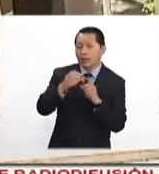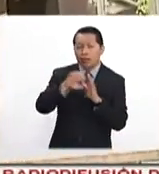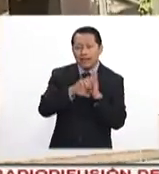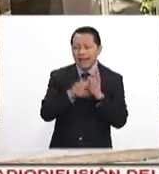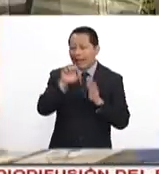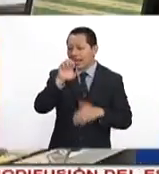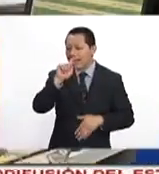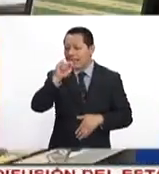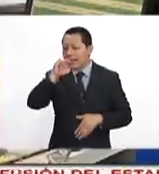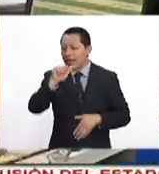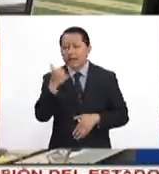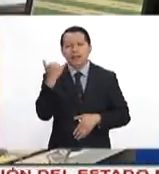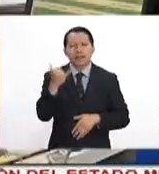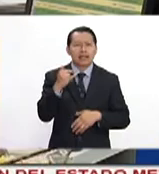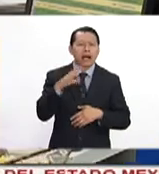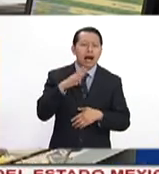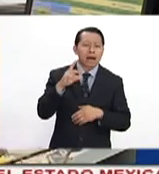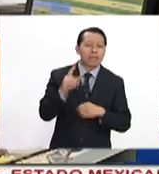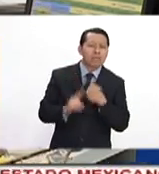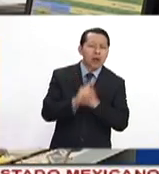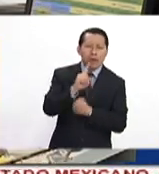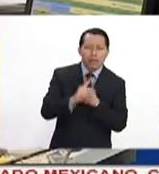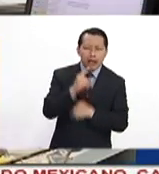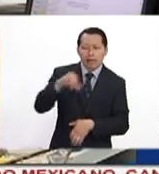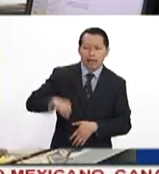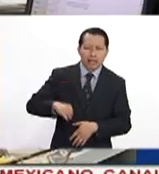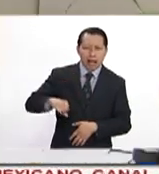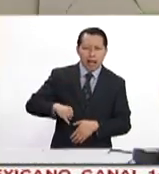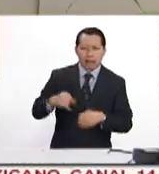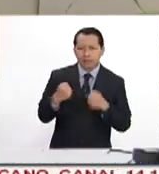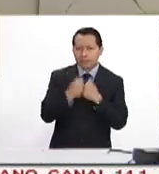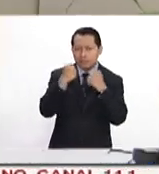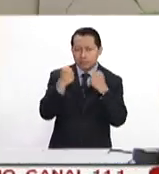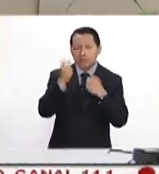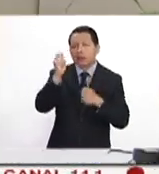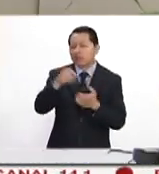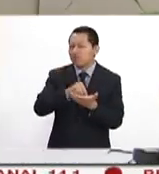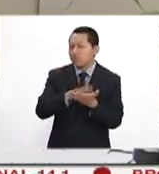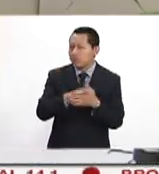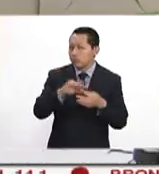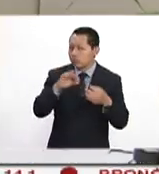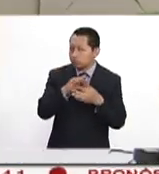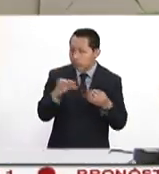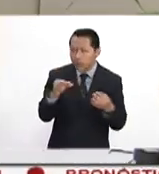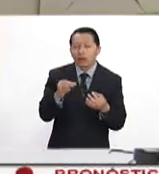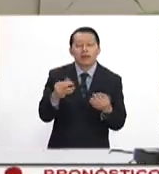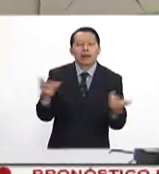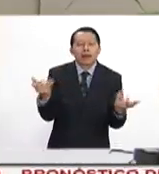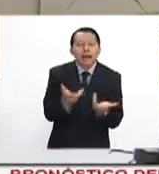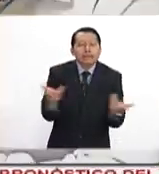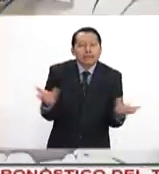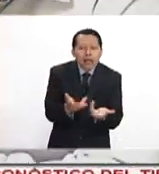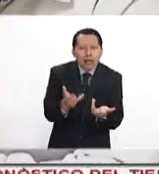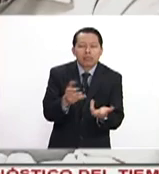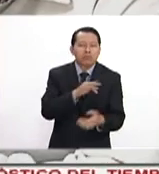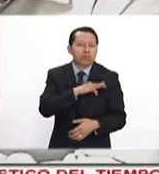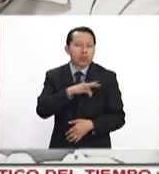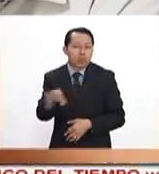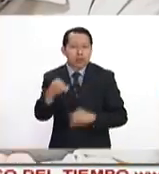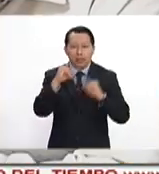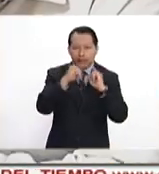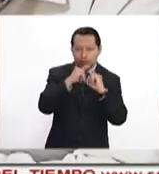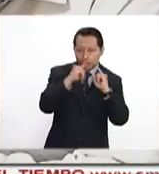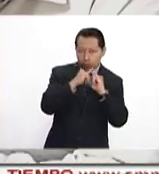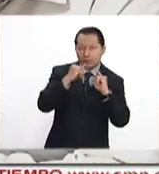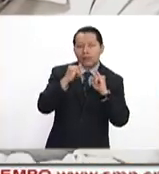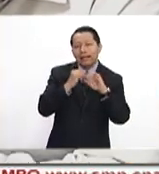y prevención de conflictos de interés. ¿De qué se trata eso? Pues ahí se establecen las acciones que deben implementar las